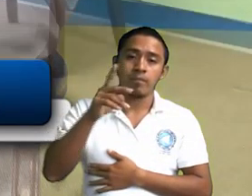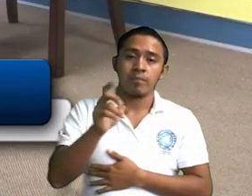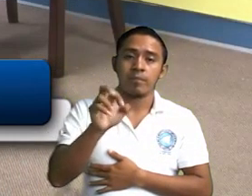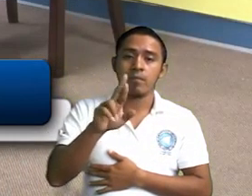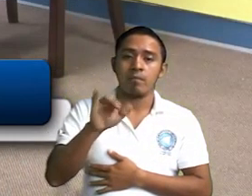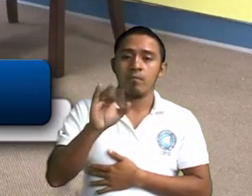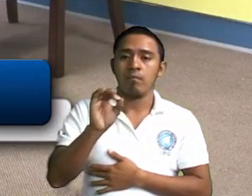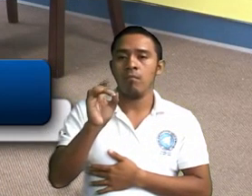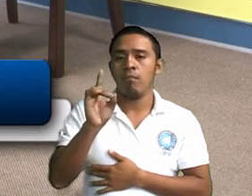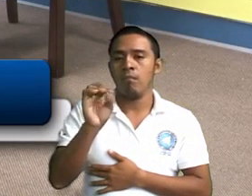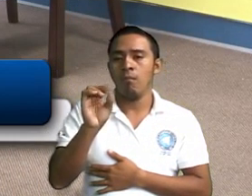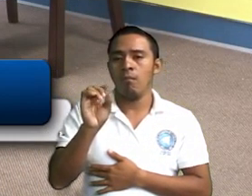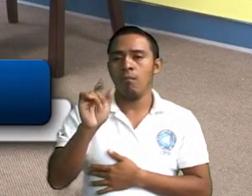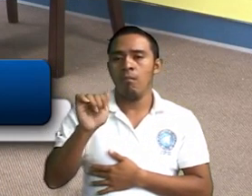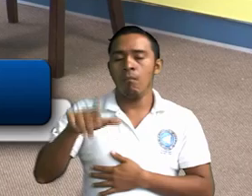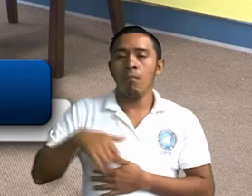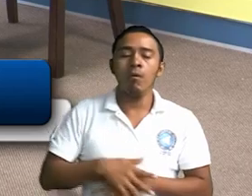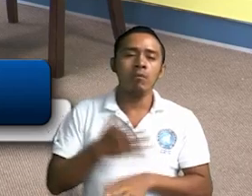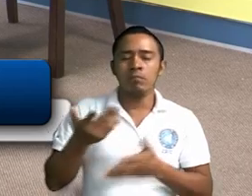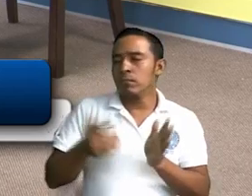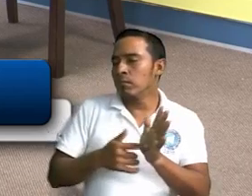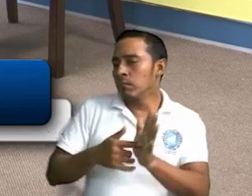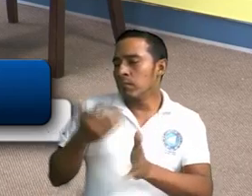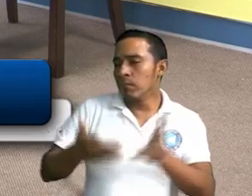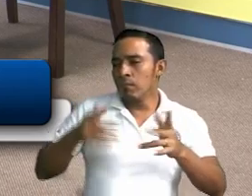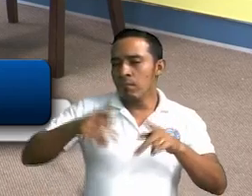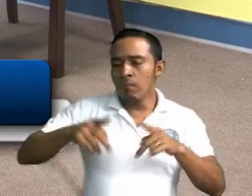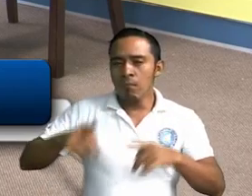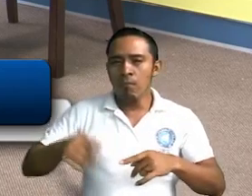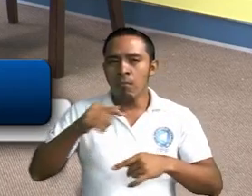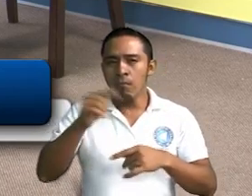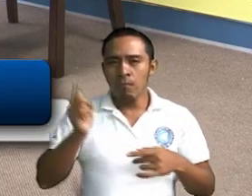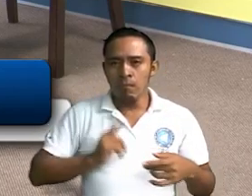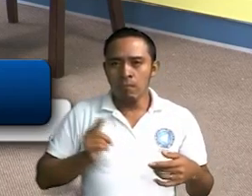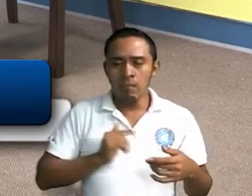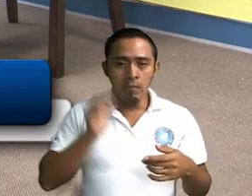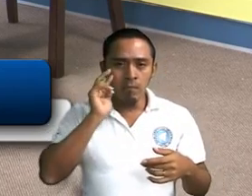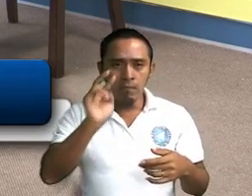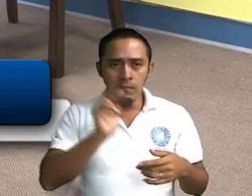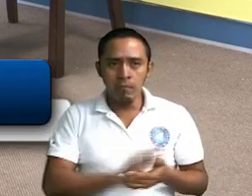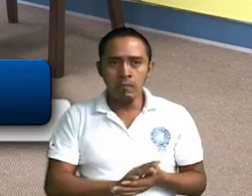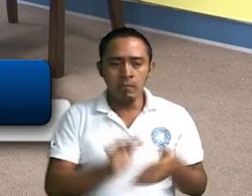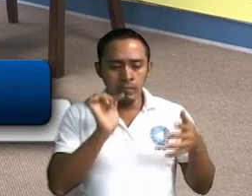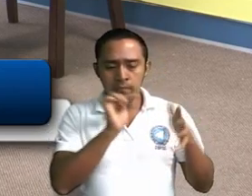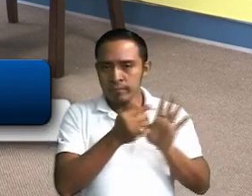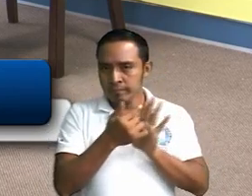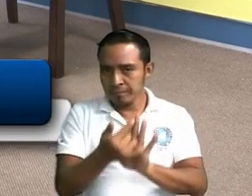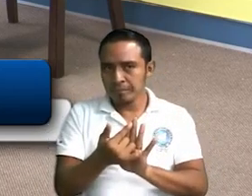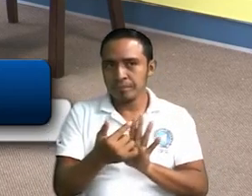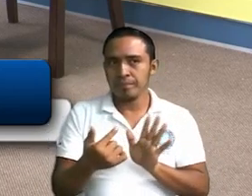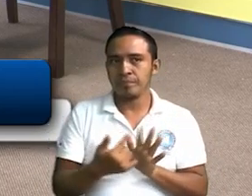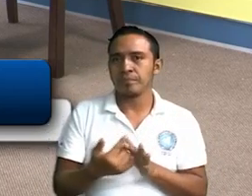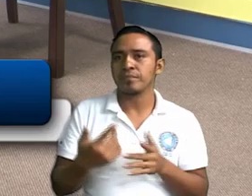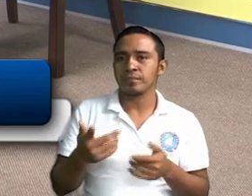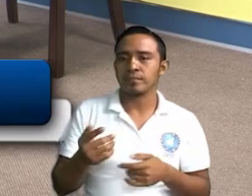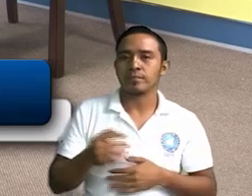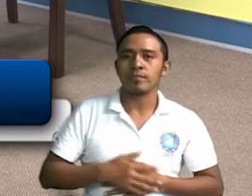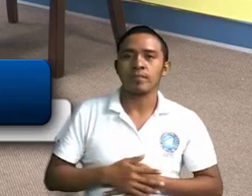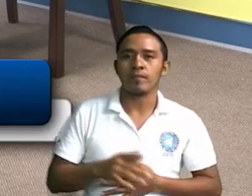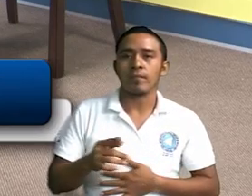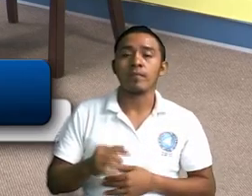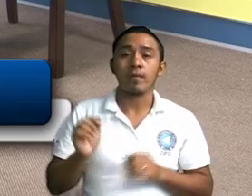ahora quizás algunas personas que nos están viendo tienen este síntoma pero no necesariamente tiene azúcar no